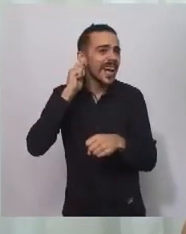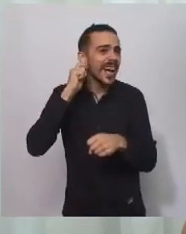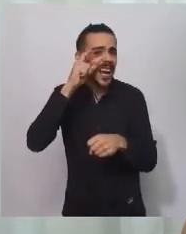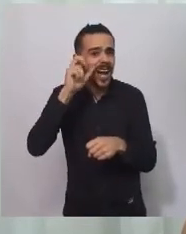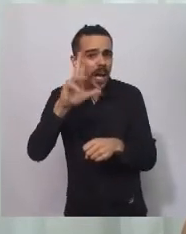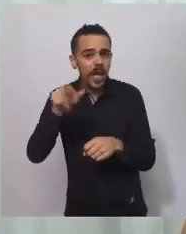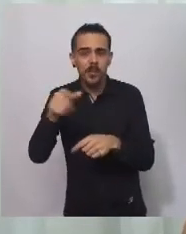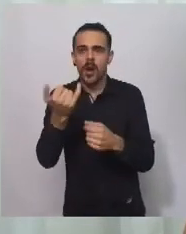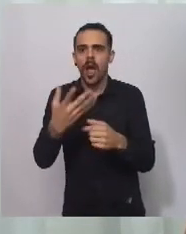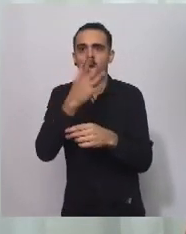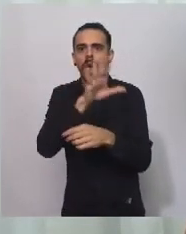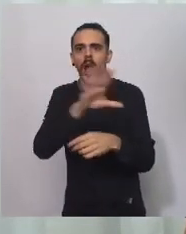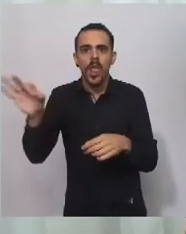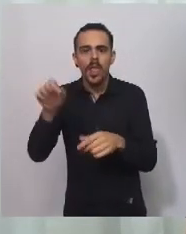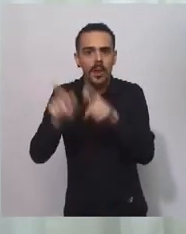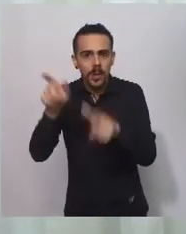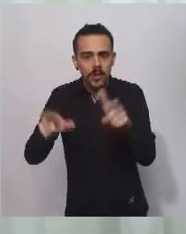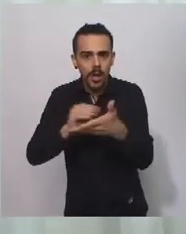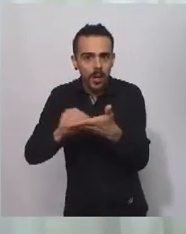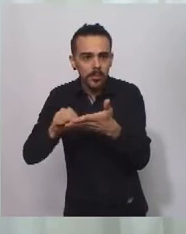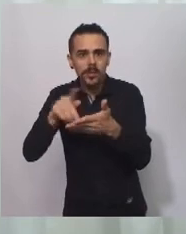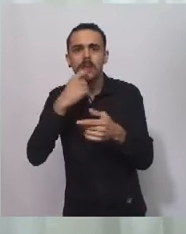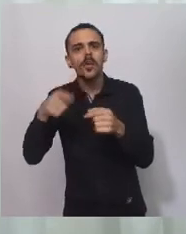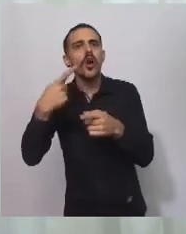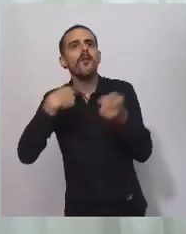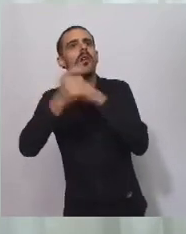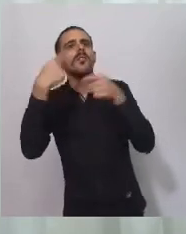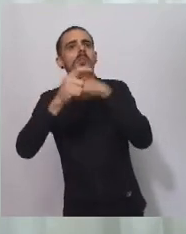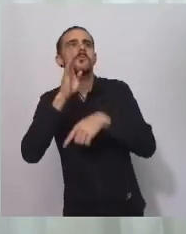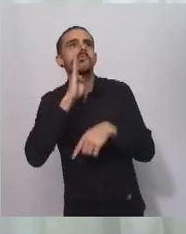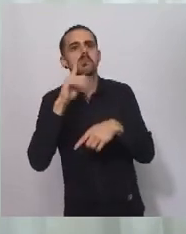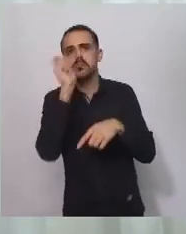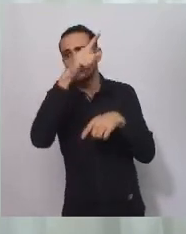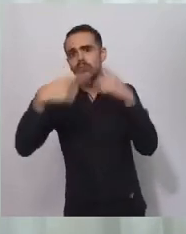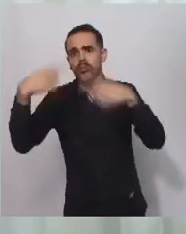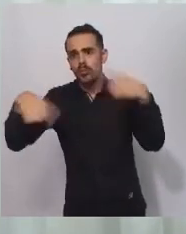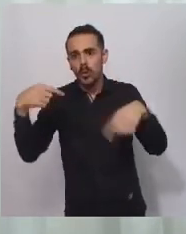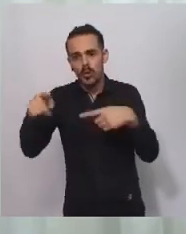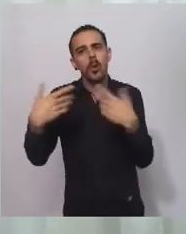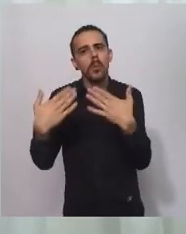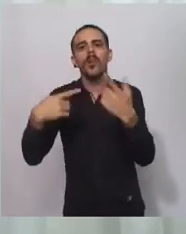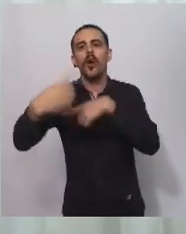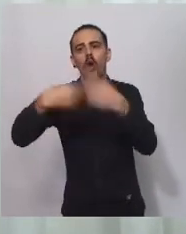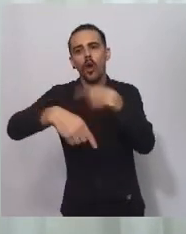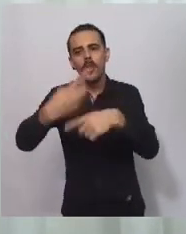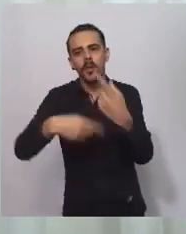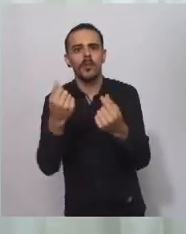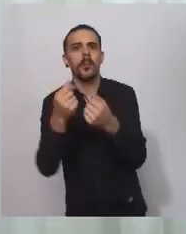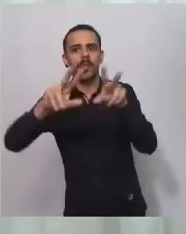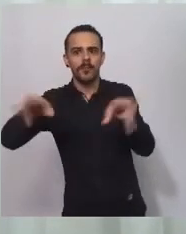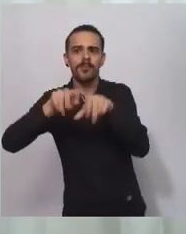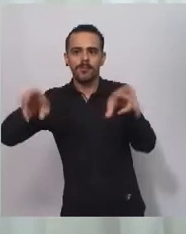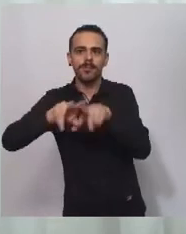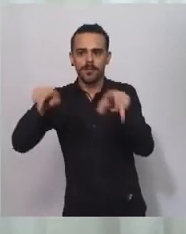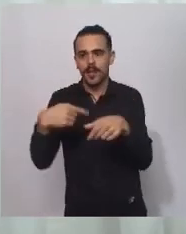a quinientas personas que veían en riesgo cobrar sus salarios también lo estamos haciendo en otros rubros atendiendo puntualmente cada situación